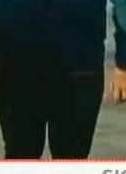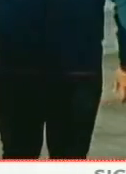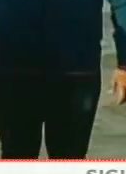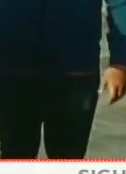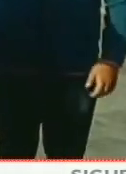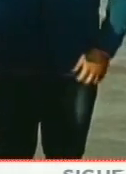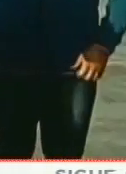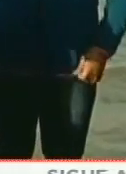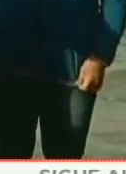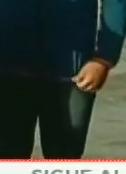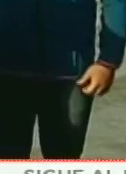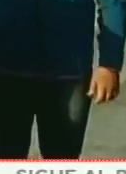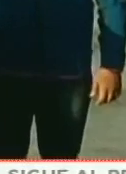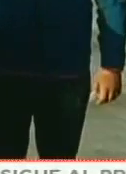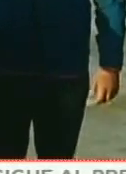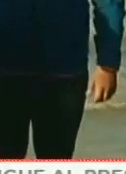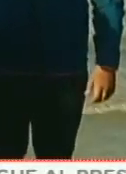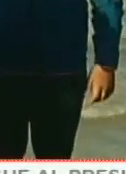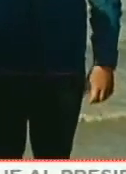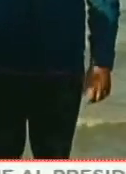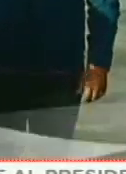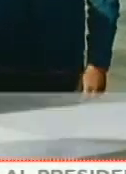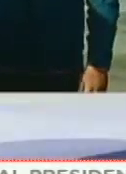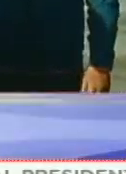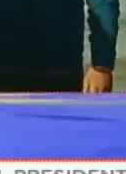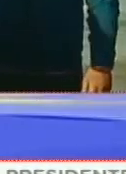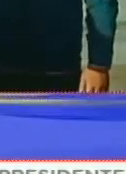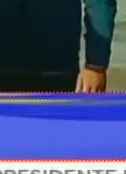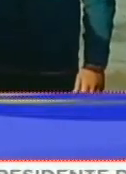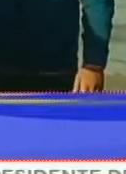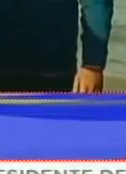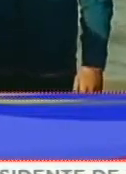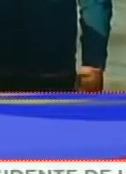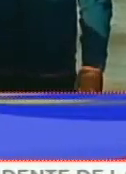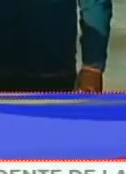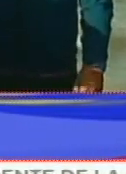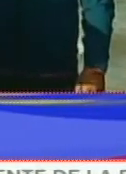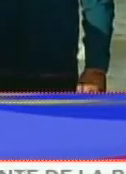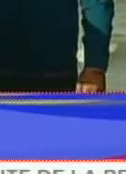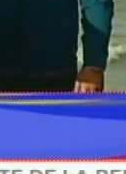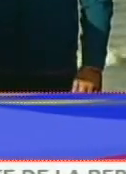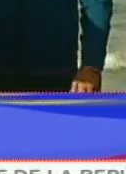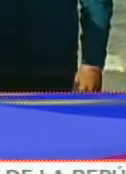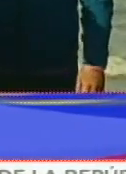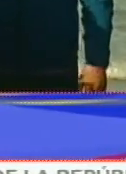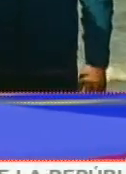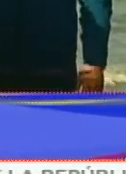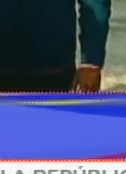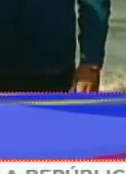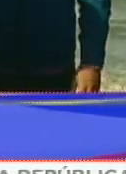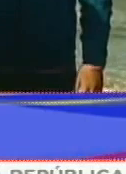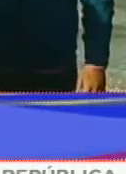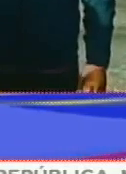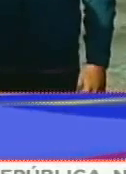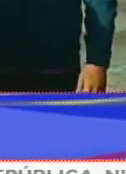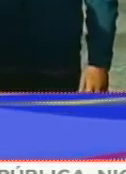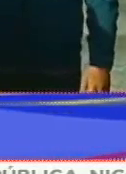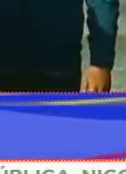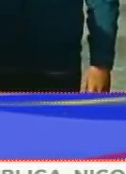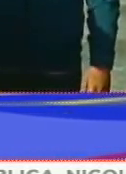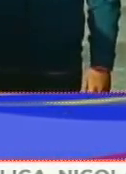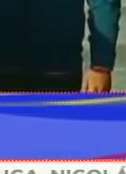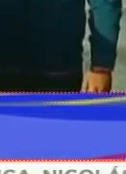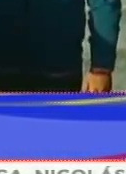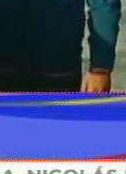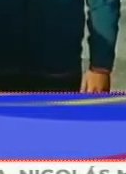cuna del gran mariscal de Ayacucho, Antonio José de Sucre. Hoy damos inicio a un nuevo